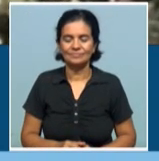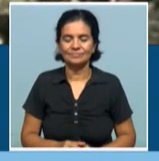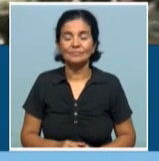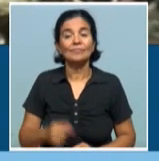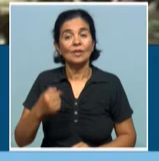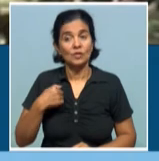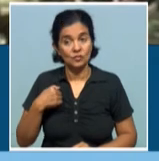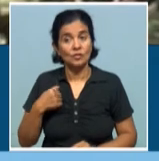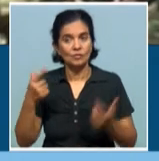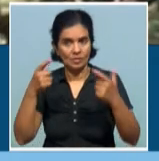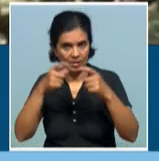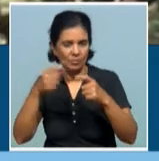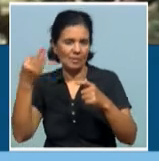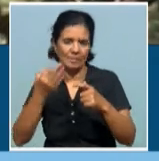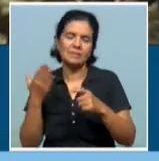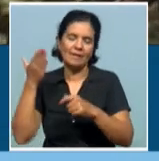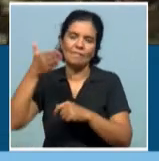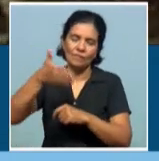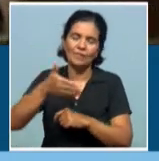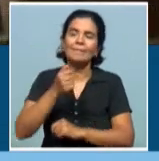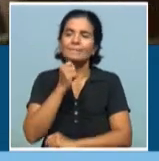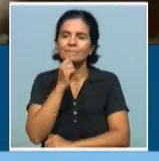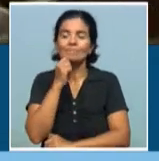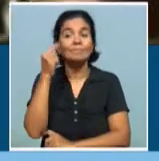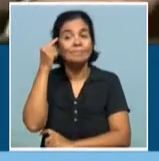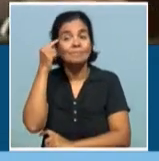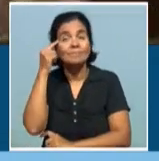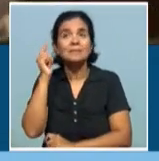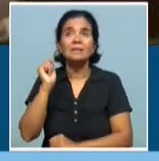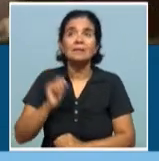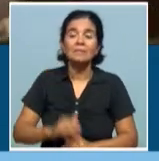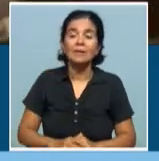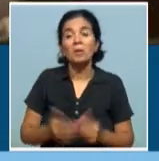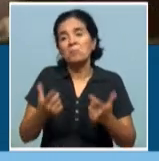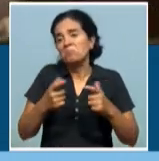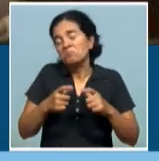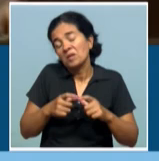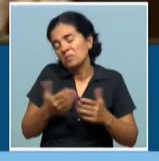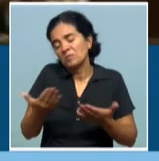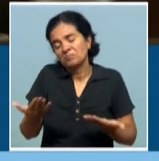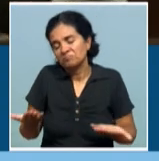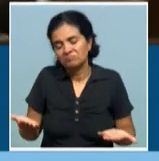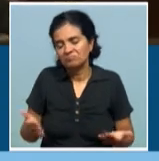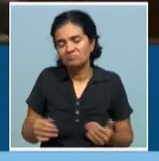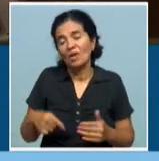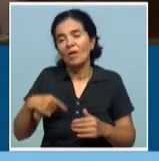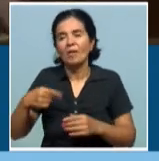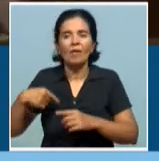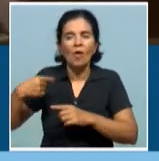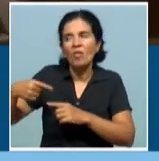Yo fui a ese acto y pensaba que, bueno, un acto más, con